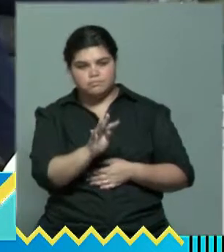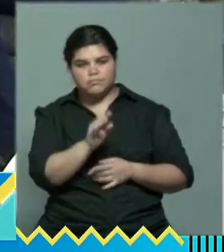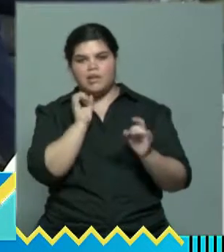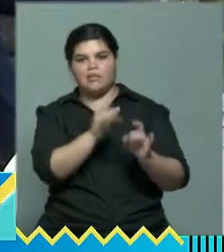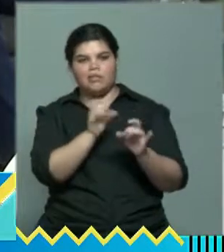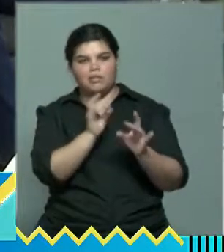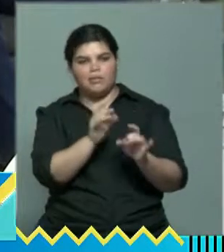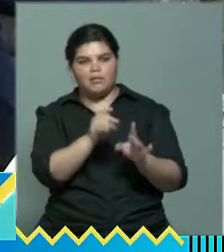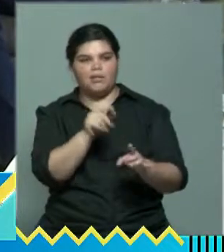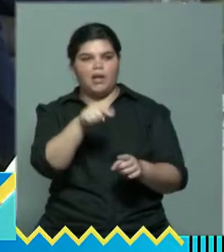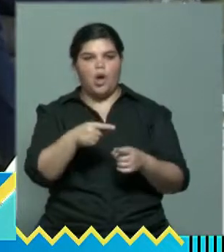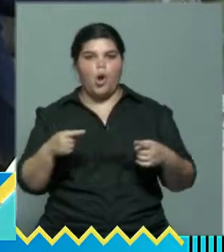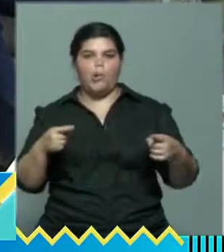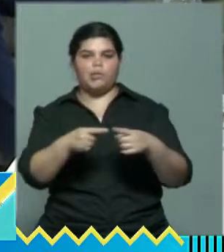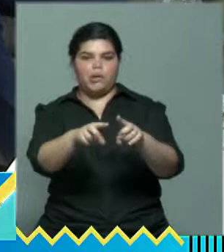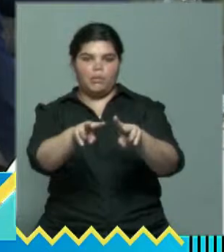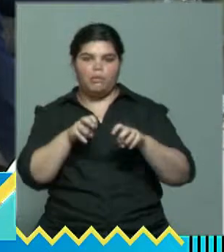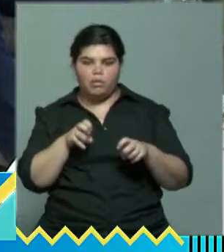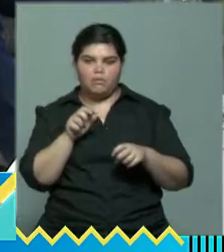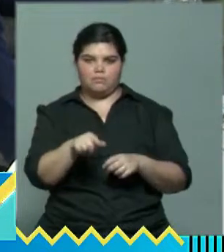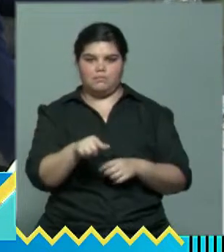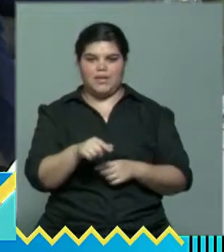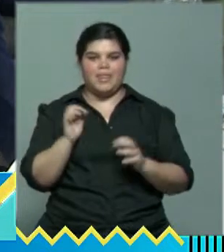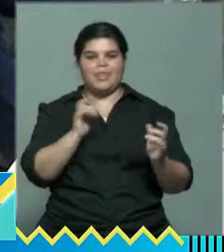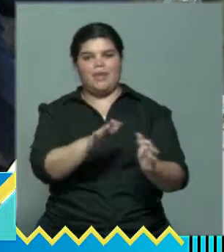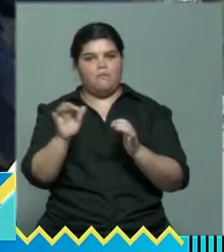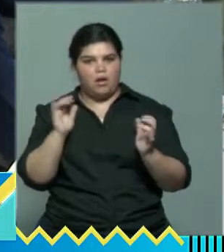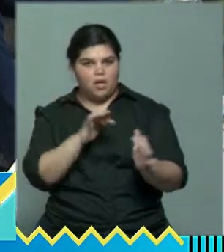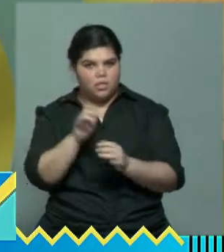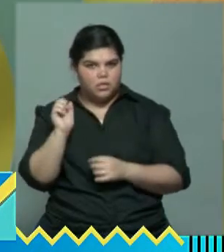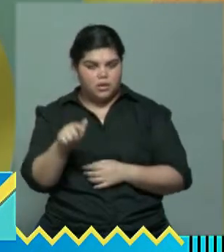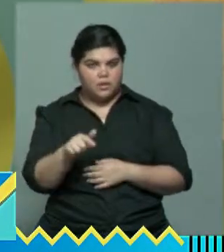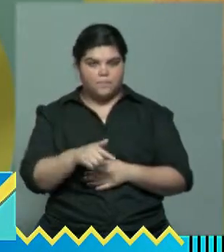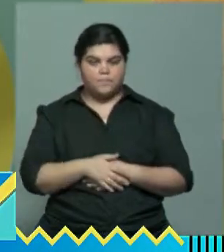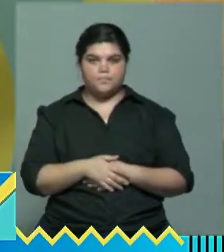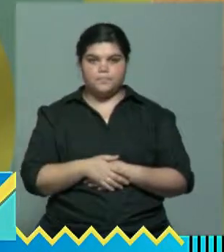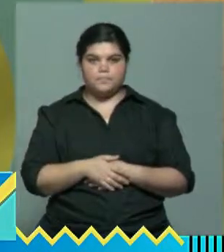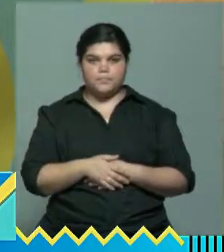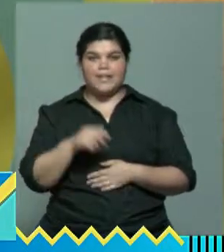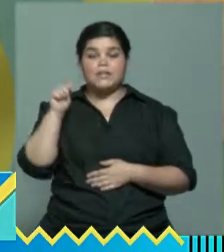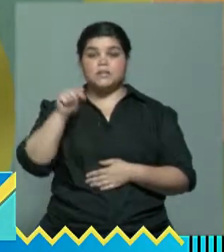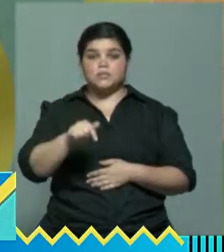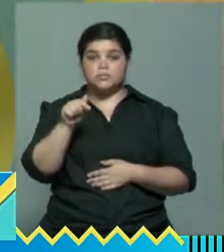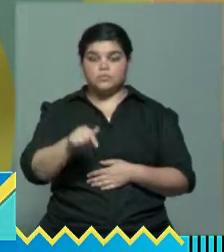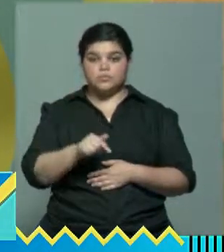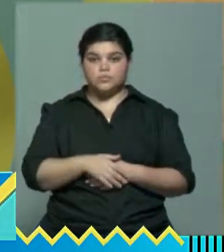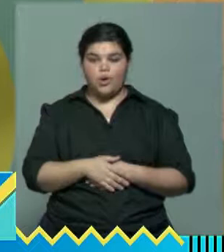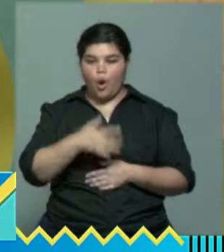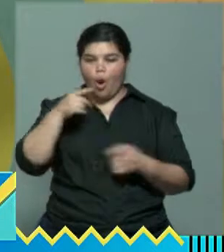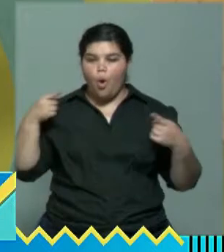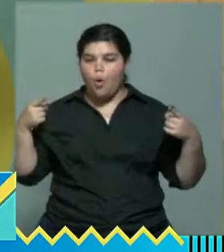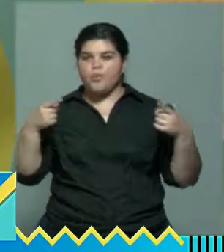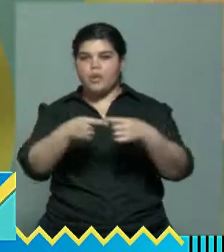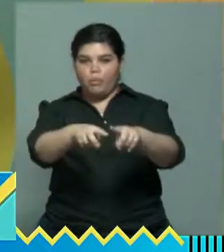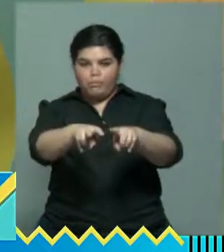fin recaudatorio, lo escuché, inclusive lo escuché en el debate. Esto indudablemente no tiene un fin recaudatorio, pues